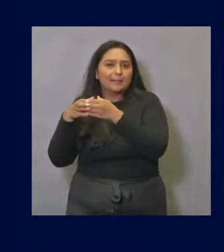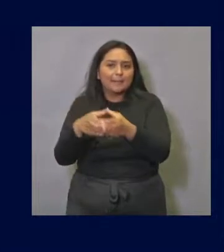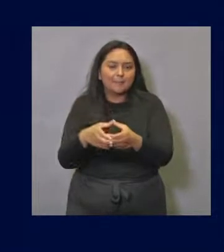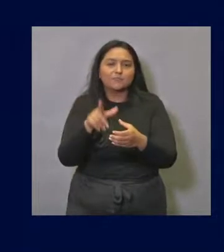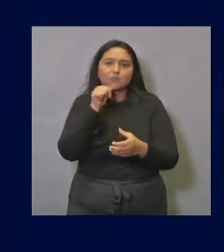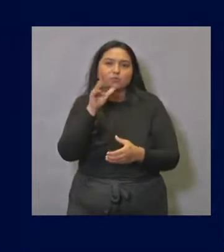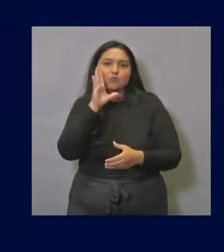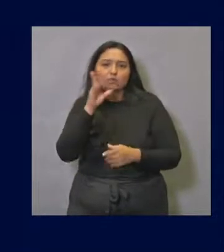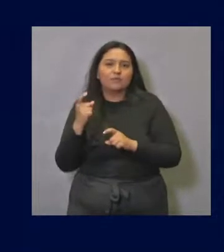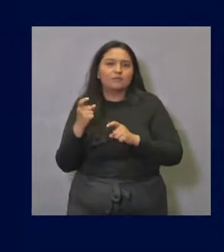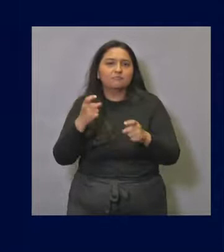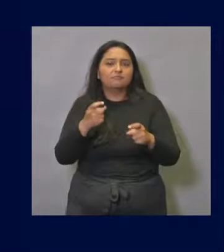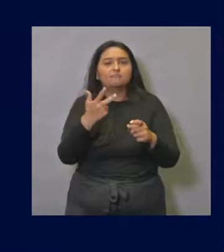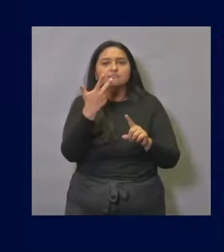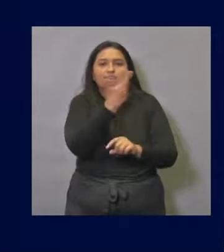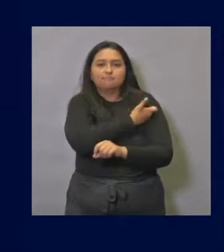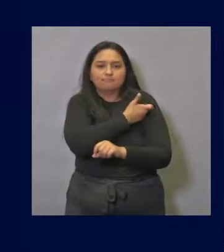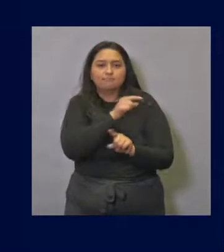por el condado.